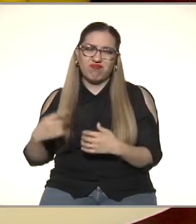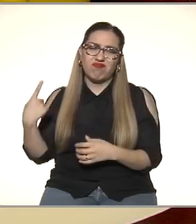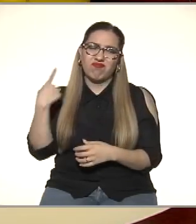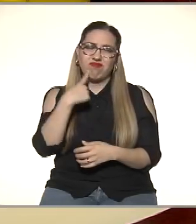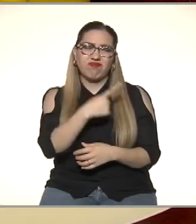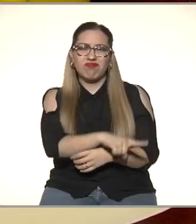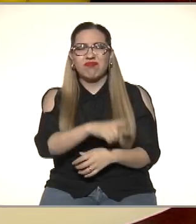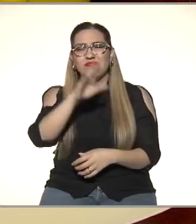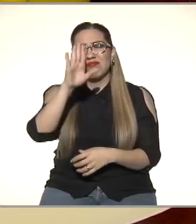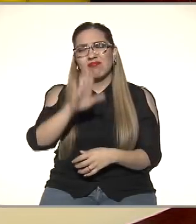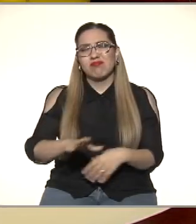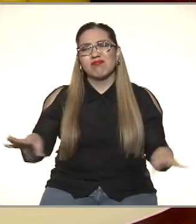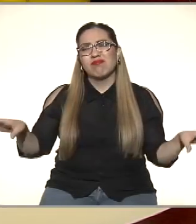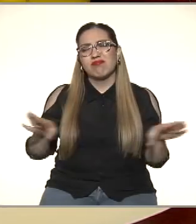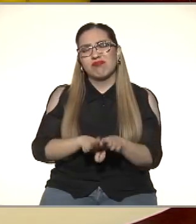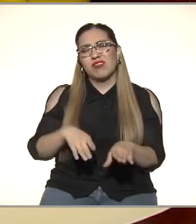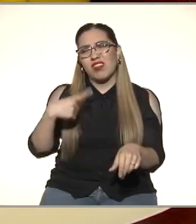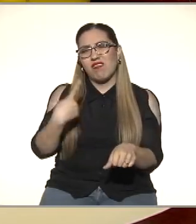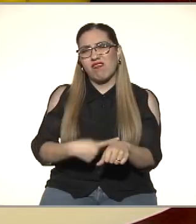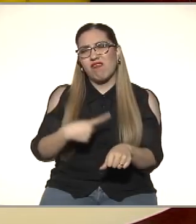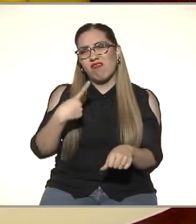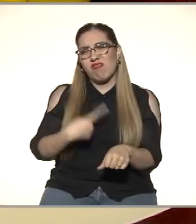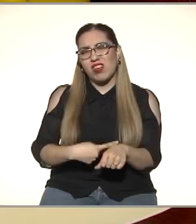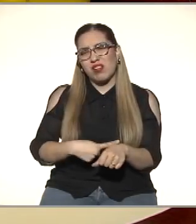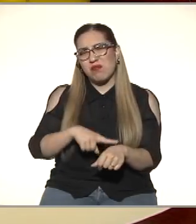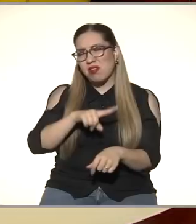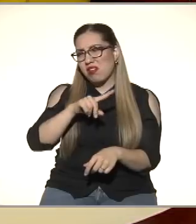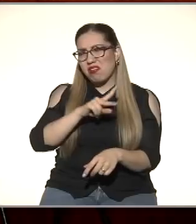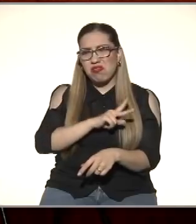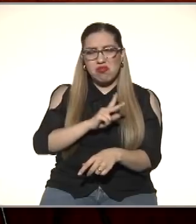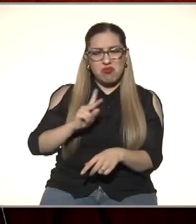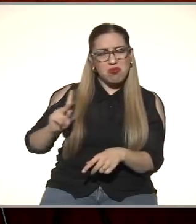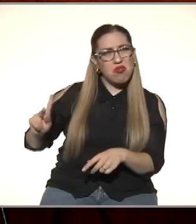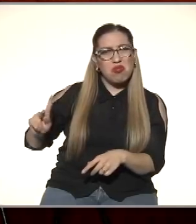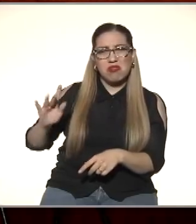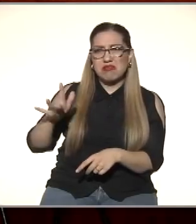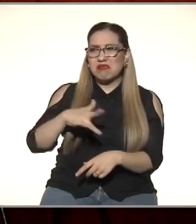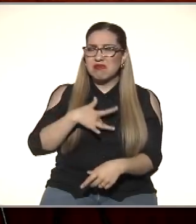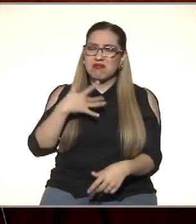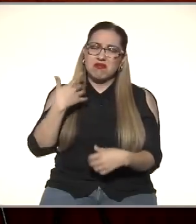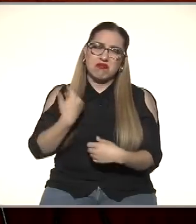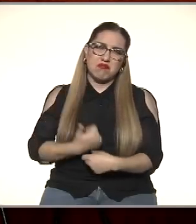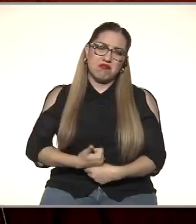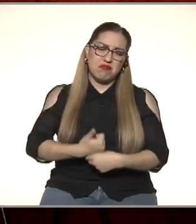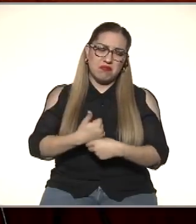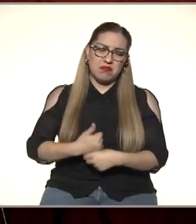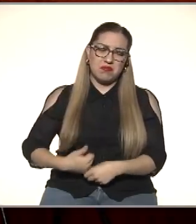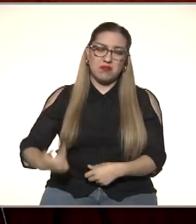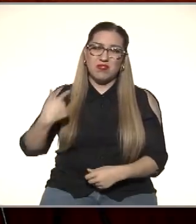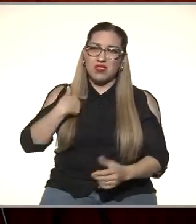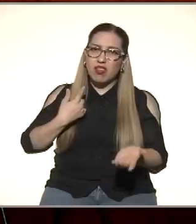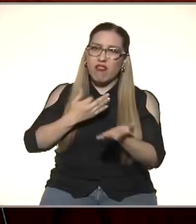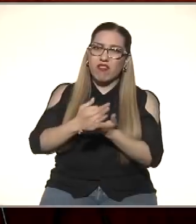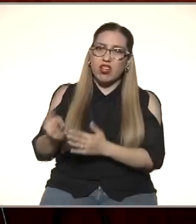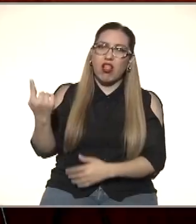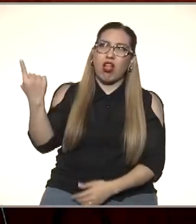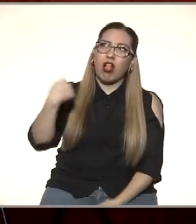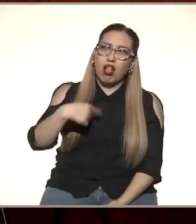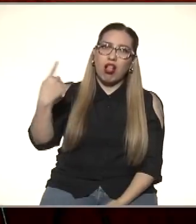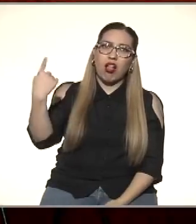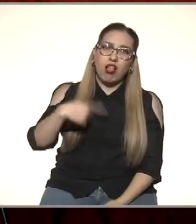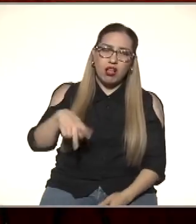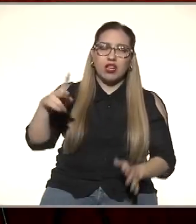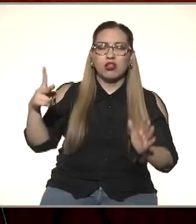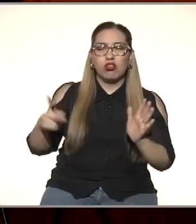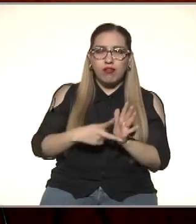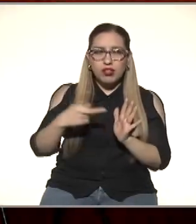muy enferma, muy patológica, ¿no? Y a los dos les duele, ¿no? Y a los dos les le duele a la persona que fue infiel y se lo están recriminando y recriminando y recriminando,